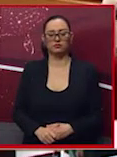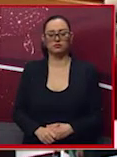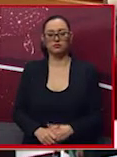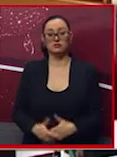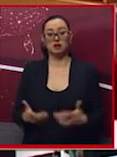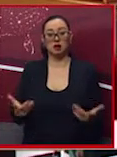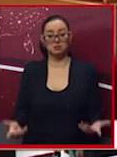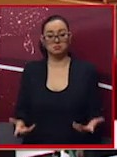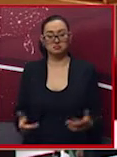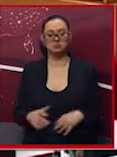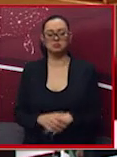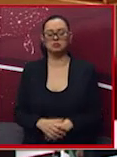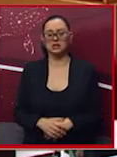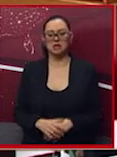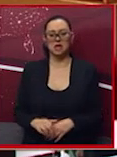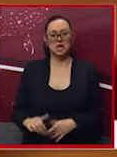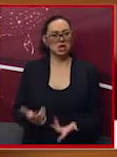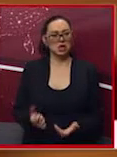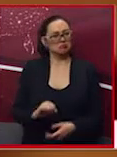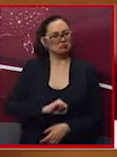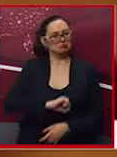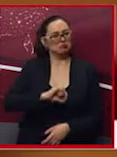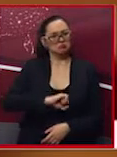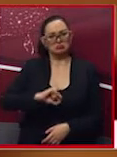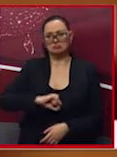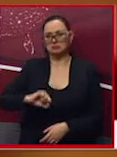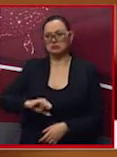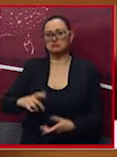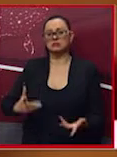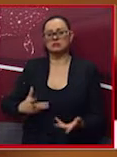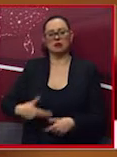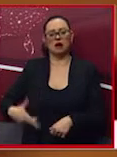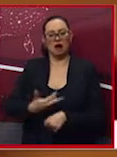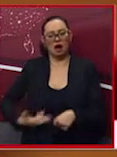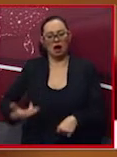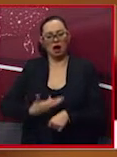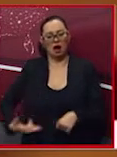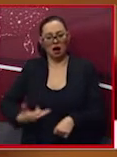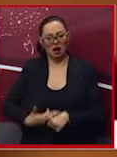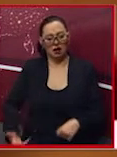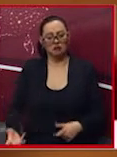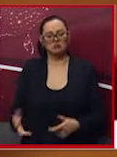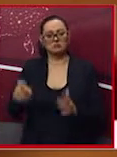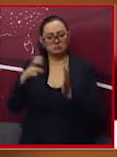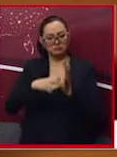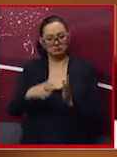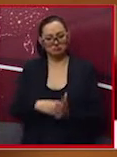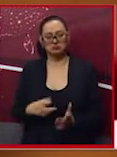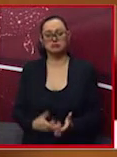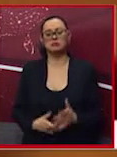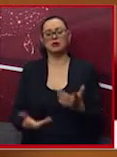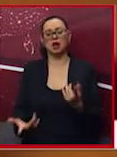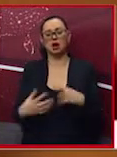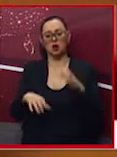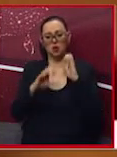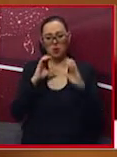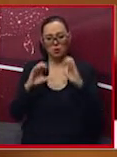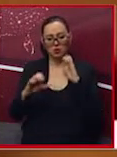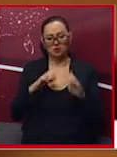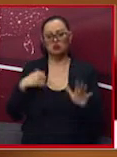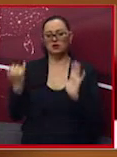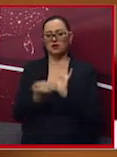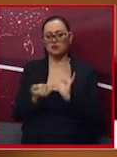Estos crecimientos, dijo el funcionario, se debieron al resultado de las reformas estructurales como la de telecomunicaciones, la financiera